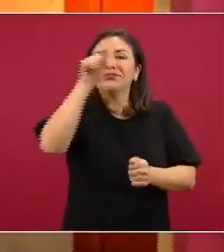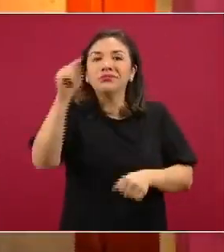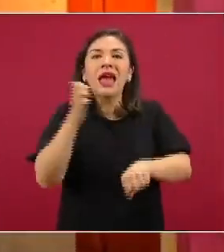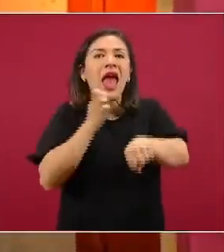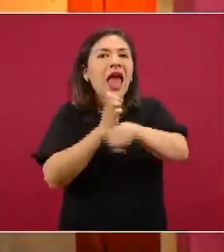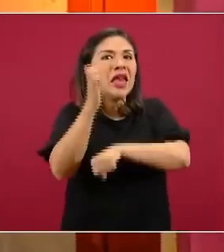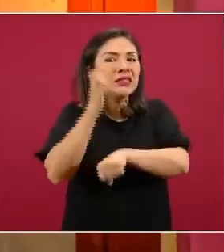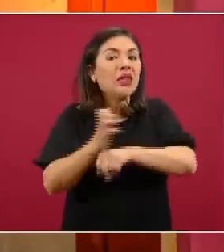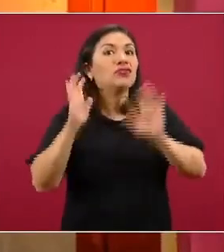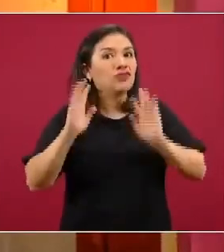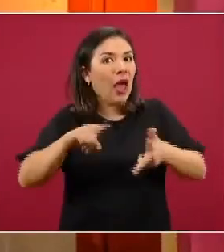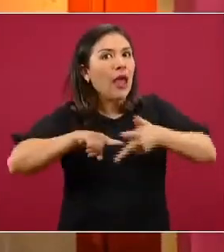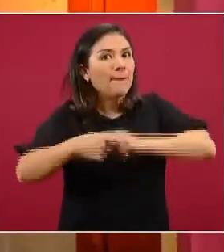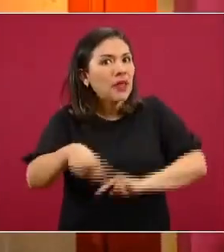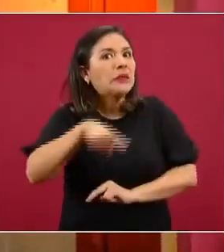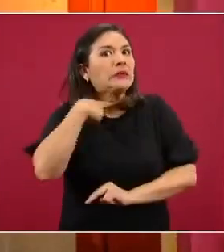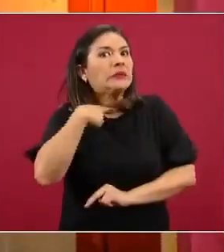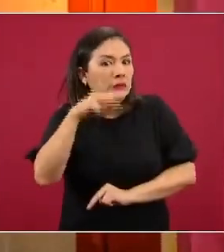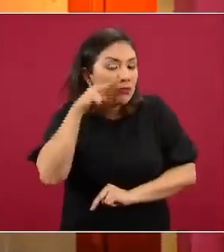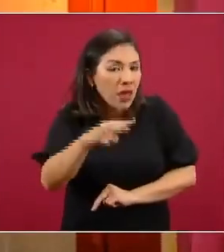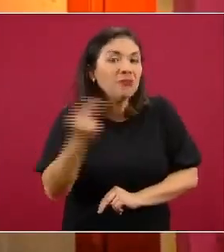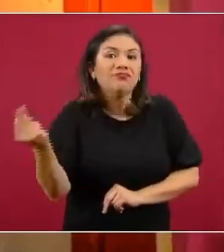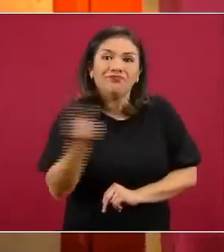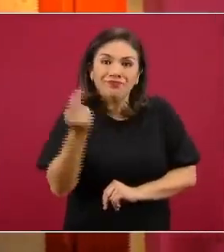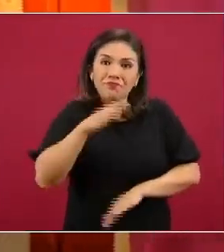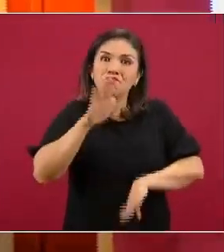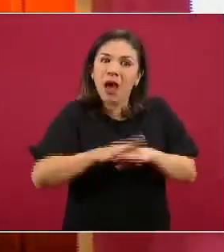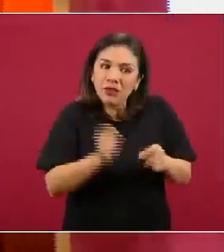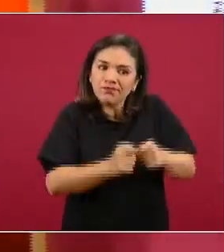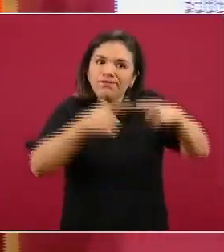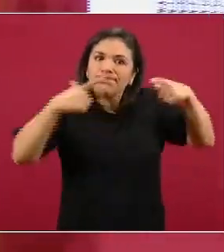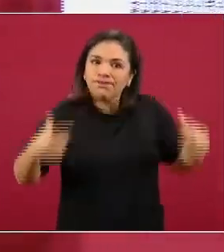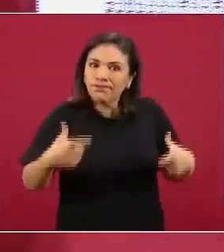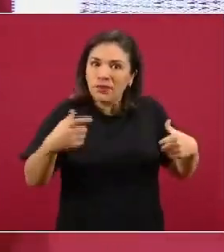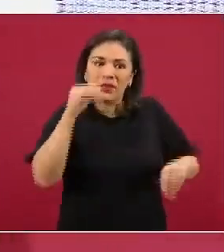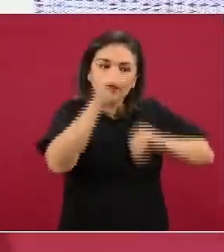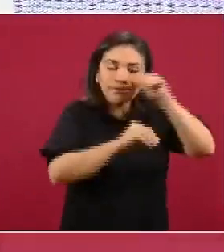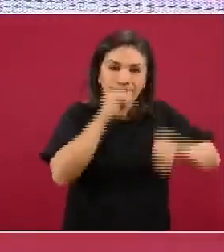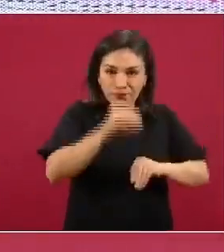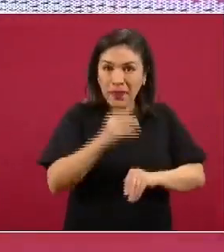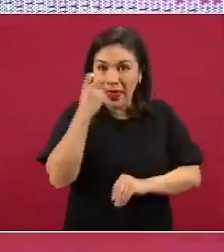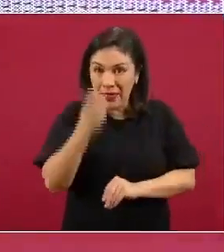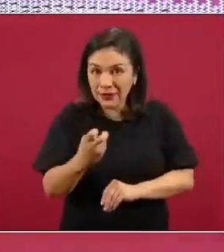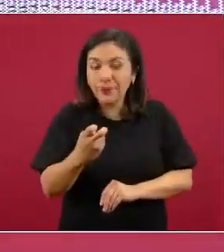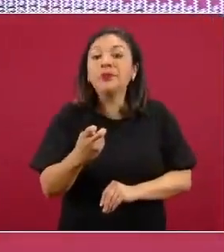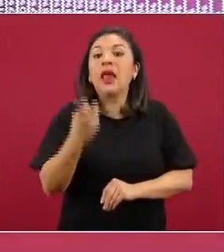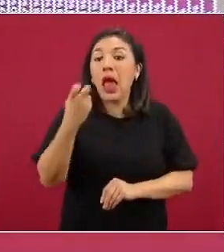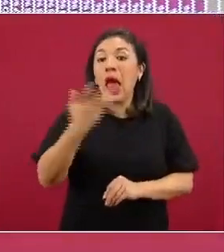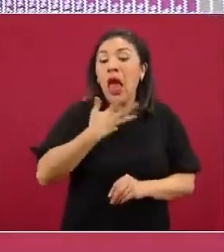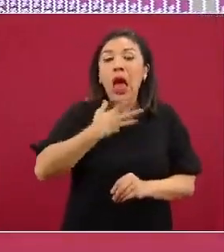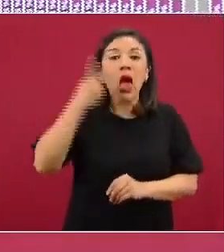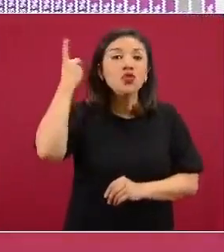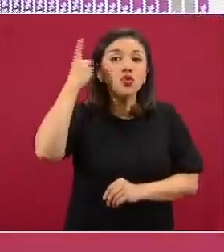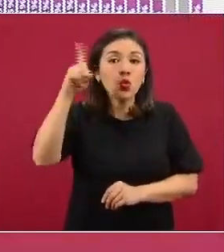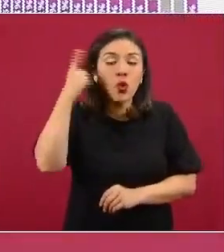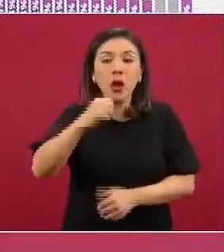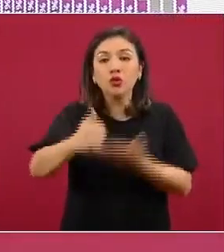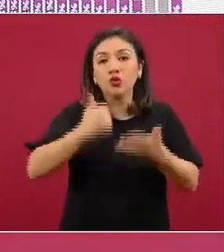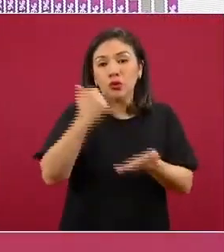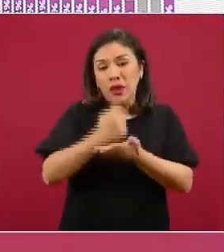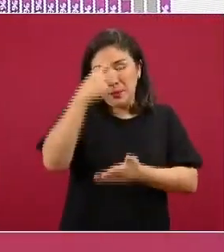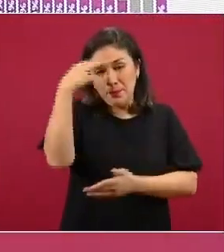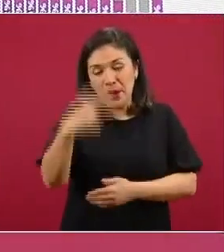empiecen y vean, identifiquen la necesidad de expandir su capacidad. Y así tenemos Durango, Ciudad de México, Nuevo